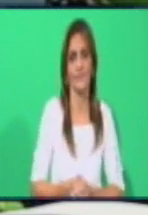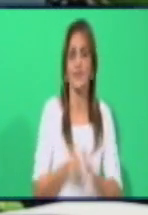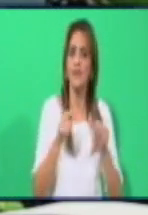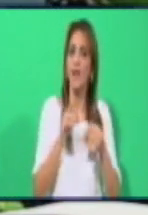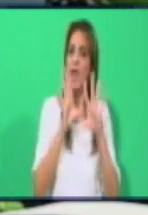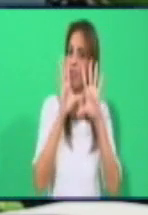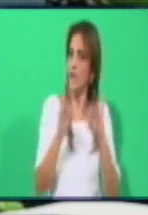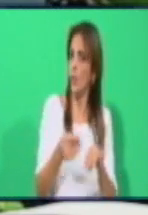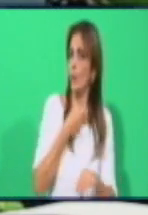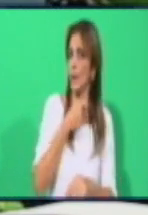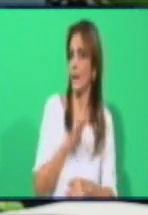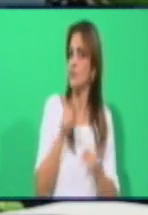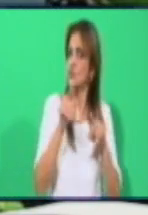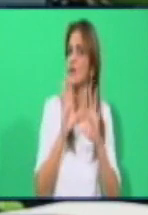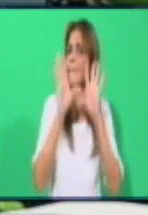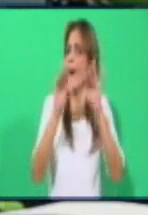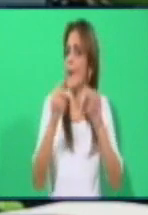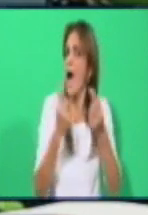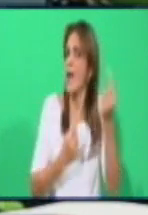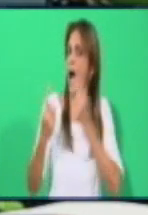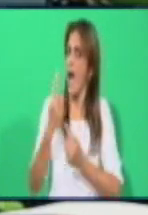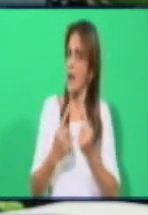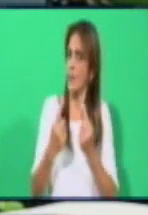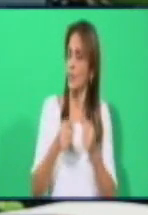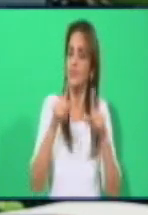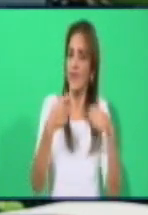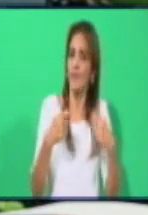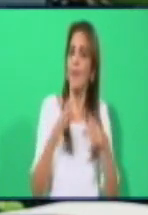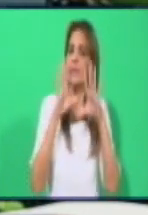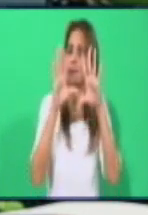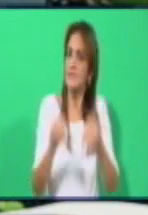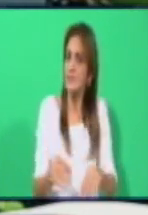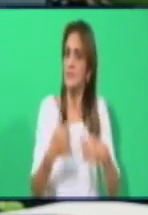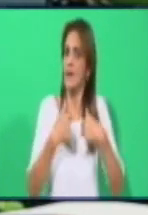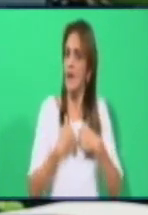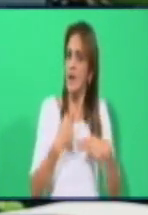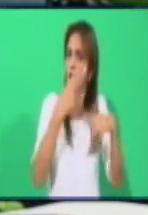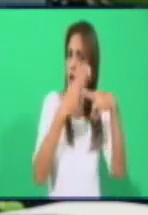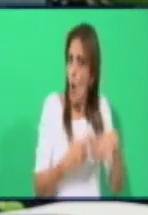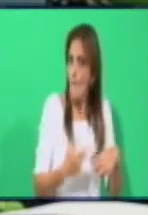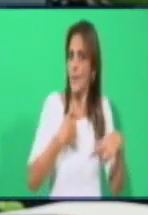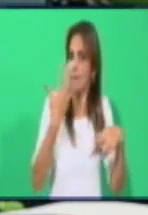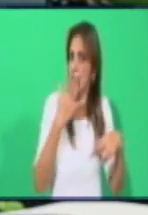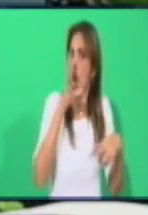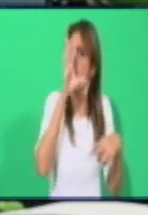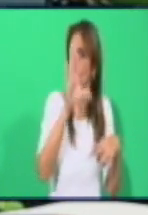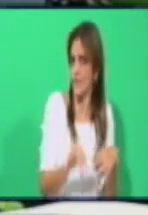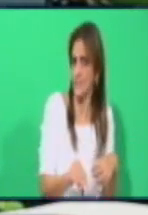que tener la valentía de decir es fulano de tal, en tal dirección, quien le está haciendo esta